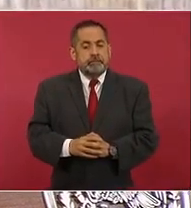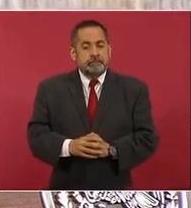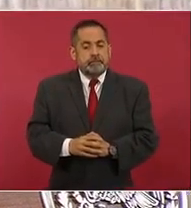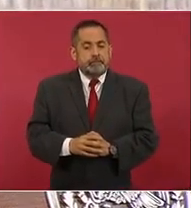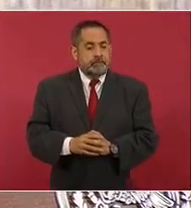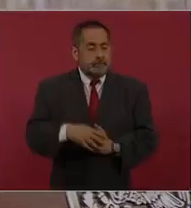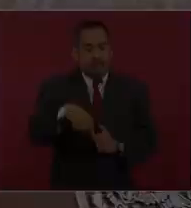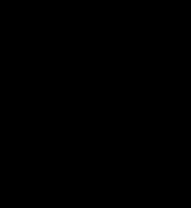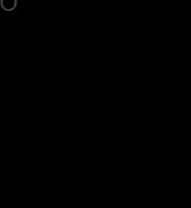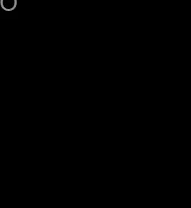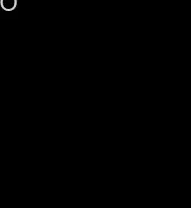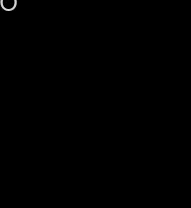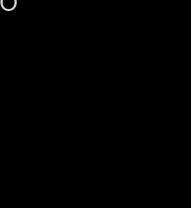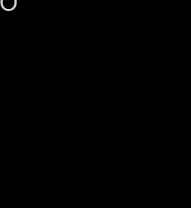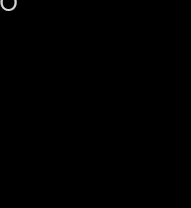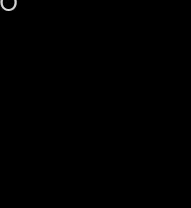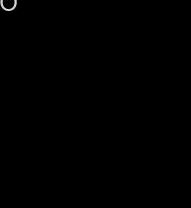están ofendidos y